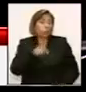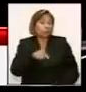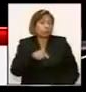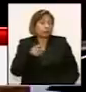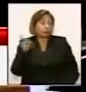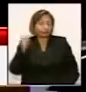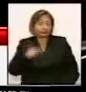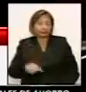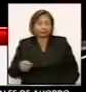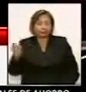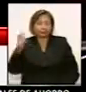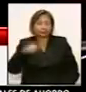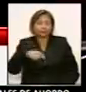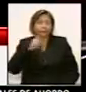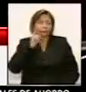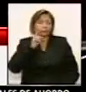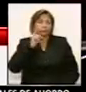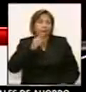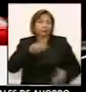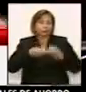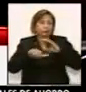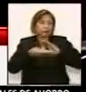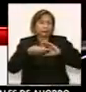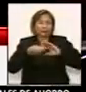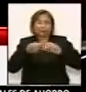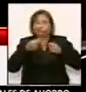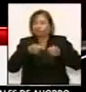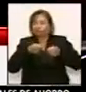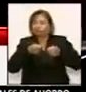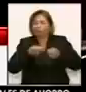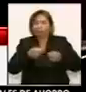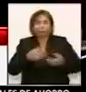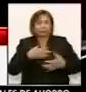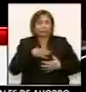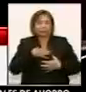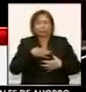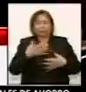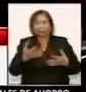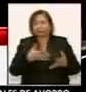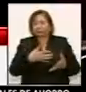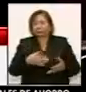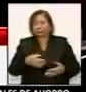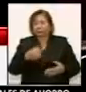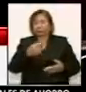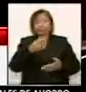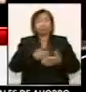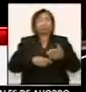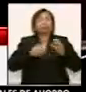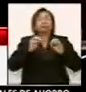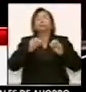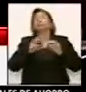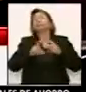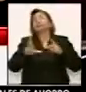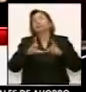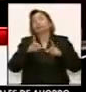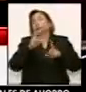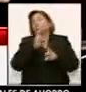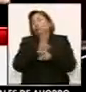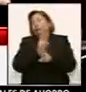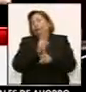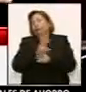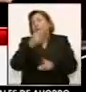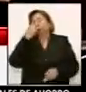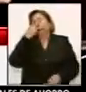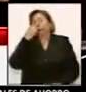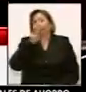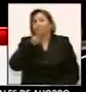mundo viene a mentir, y cuando uno lucha contra la corrupción con ese empecinamiento y con ese fervor enorme en arbolar y salir a los medios de comunicación, hay que tener cuidado, hay que